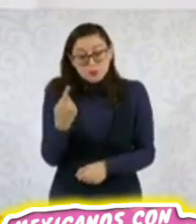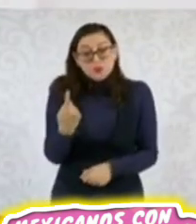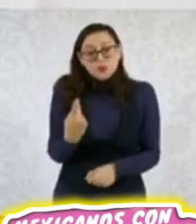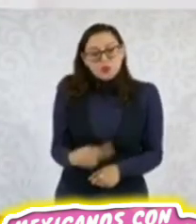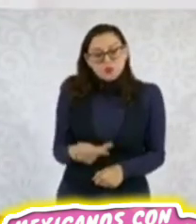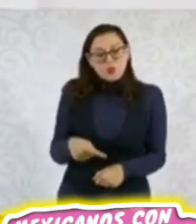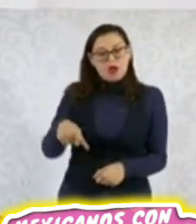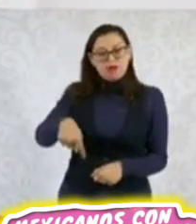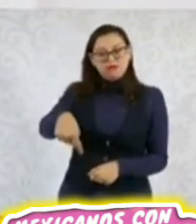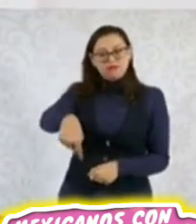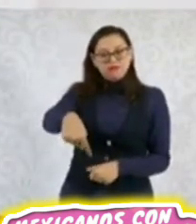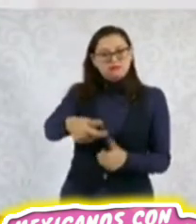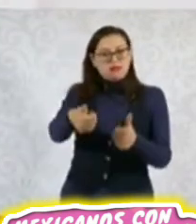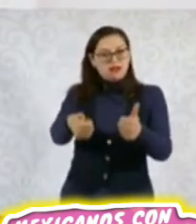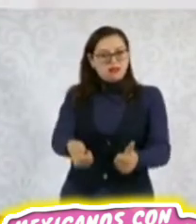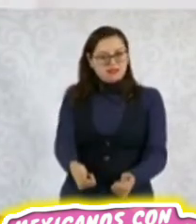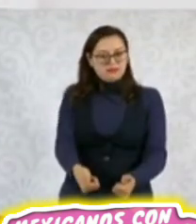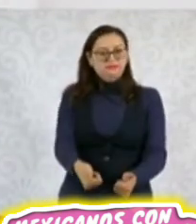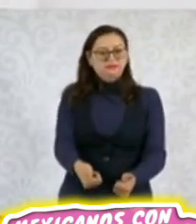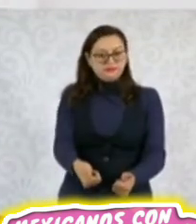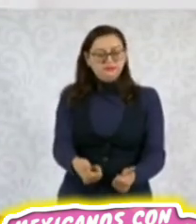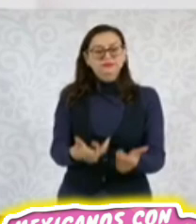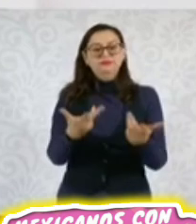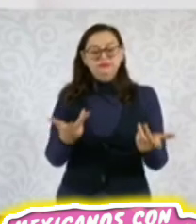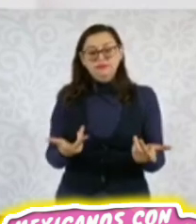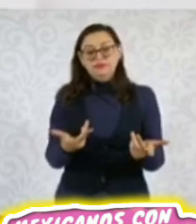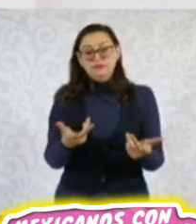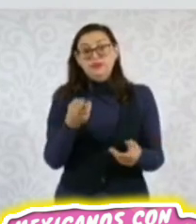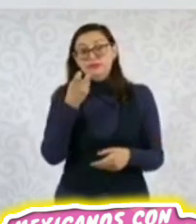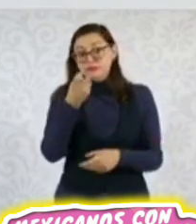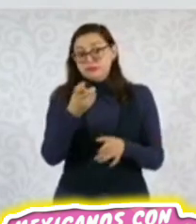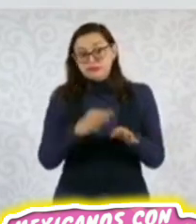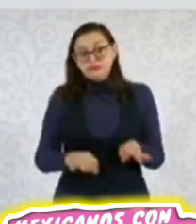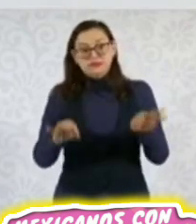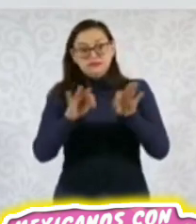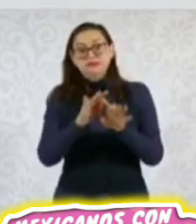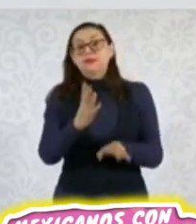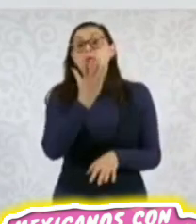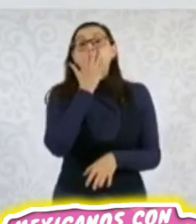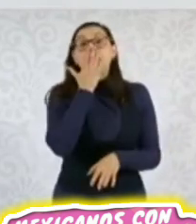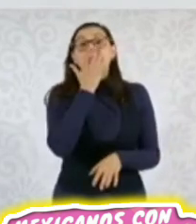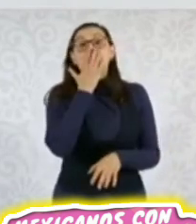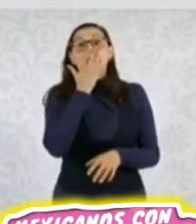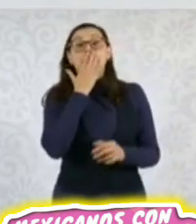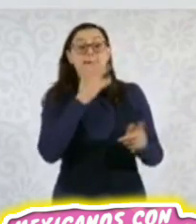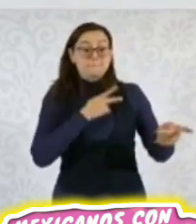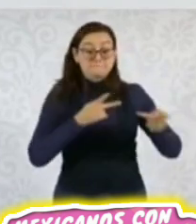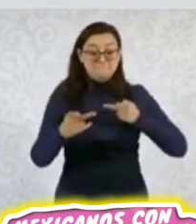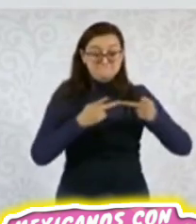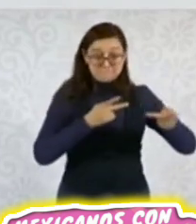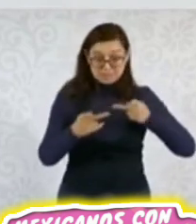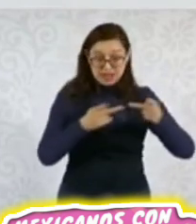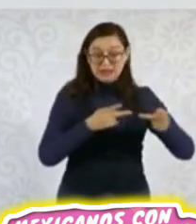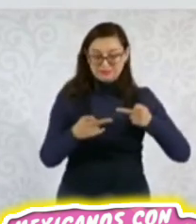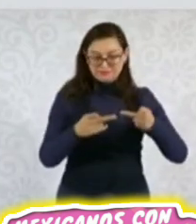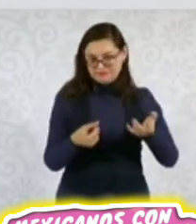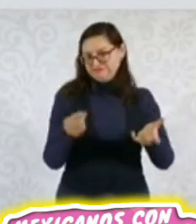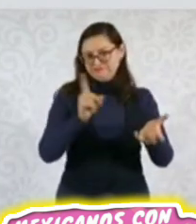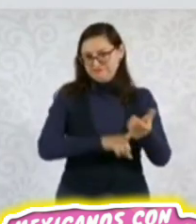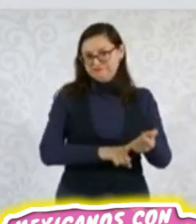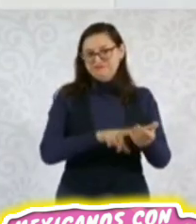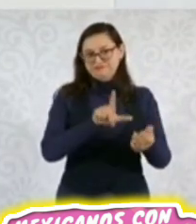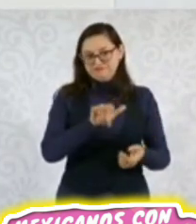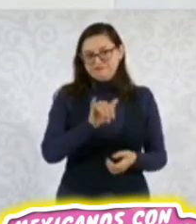cadena de producción, que es la esencia del Plan Sonora, que ya estaba establecido